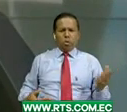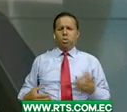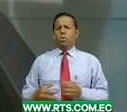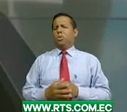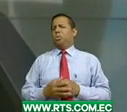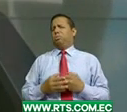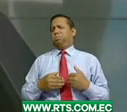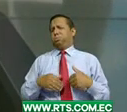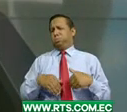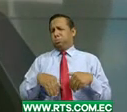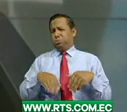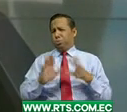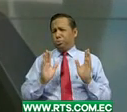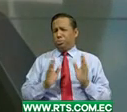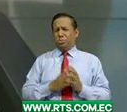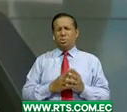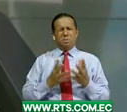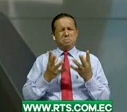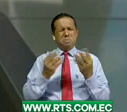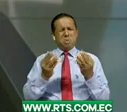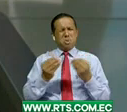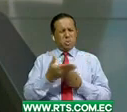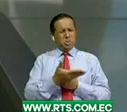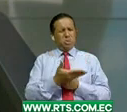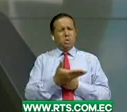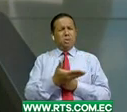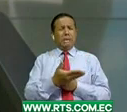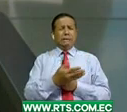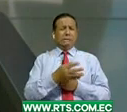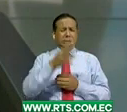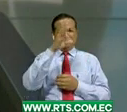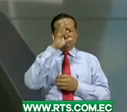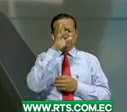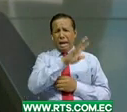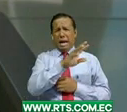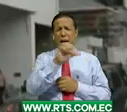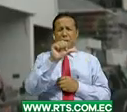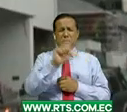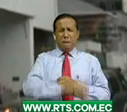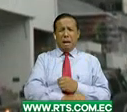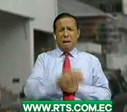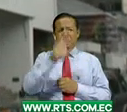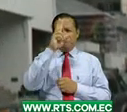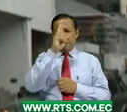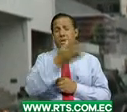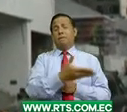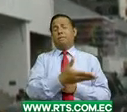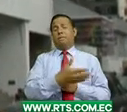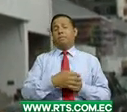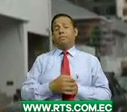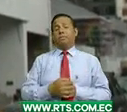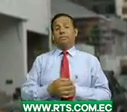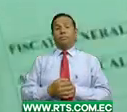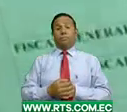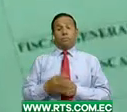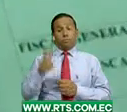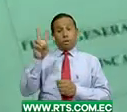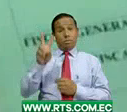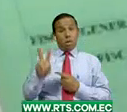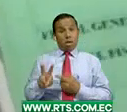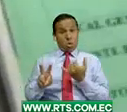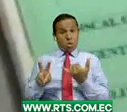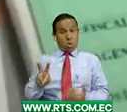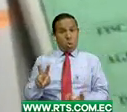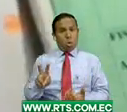tramó un esquema de corrupción sumamente sofisticado. Al mediodía de este viernes, mediante sorteo, se designó a